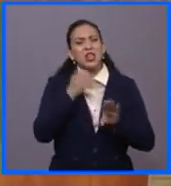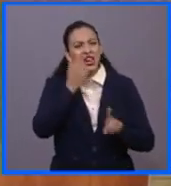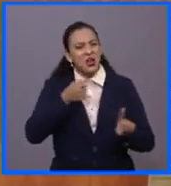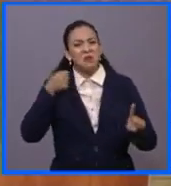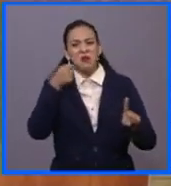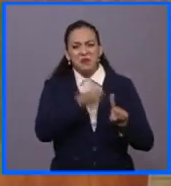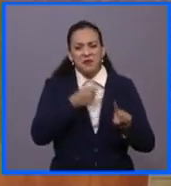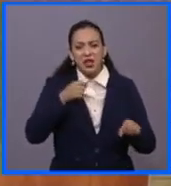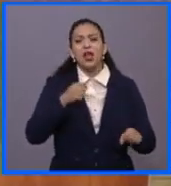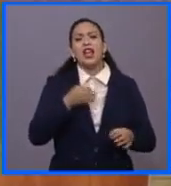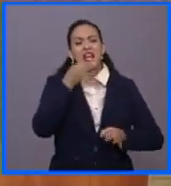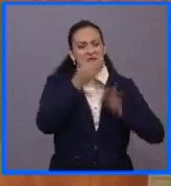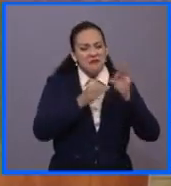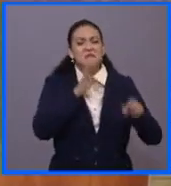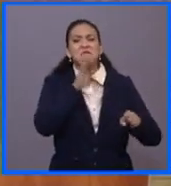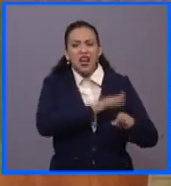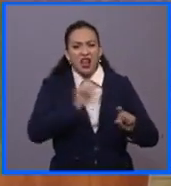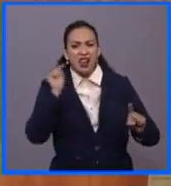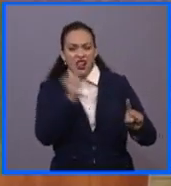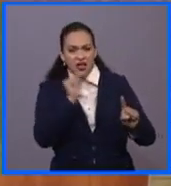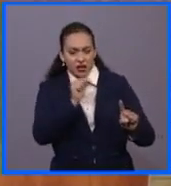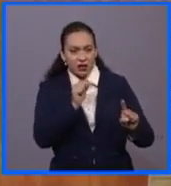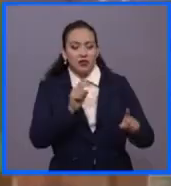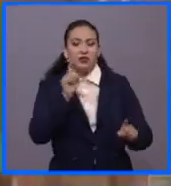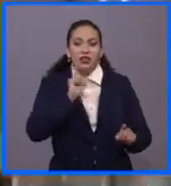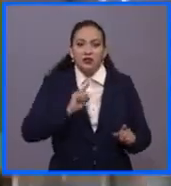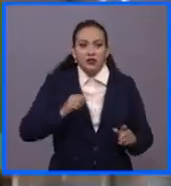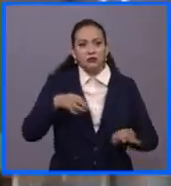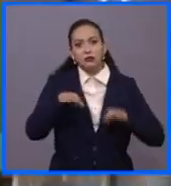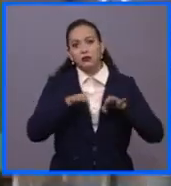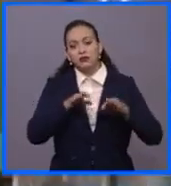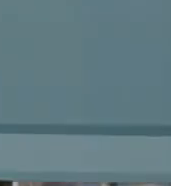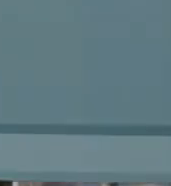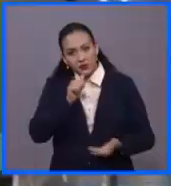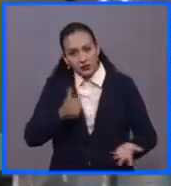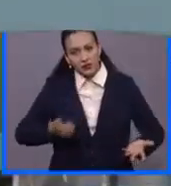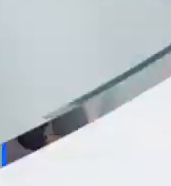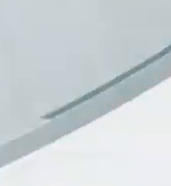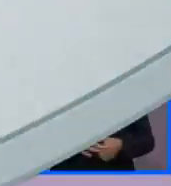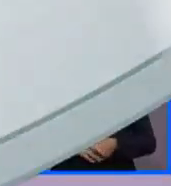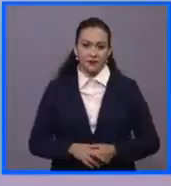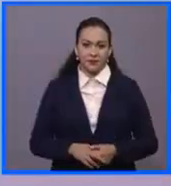derechos político-electorales y ocupar espacios de poder.